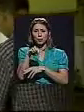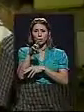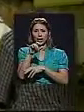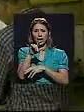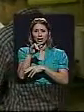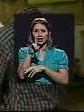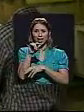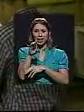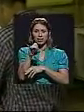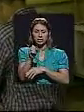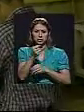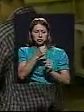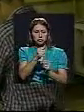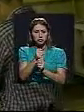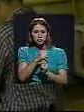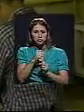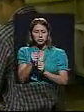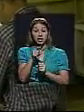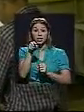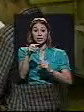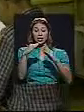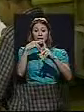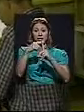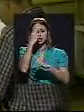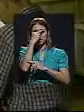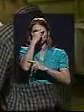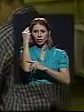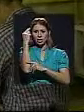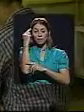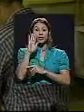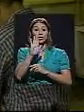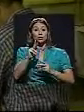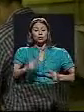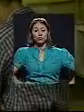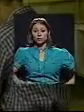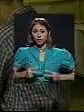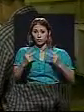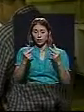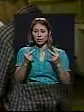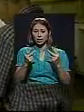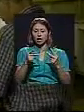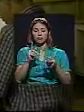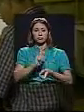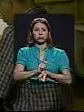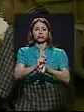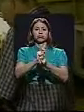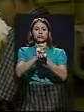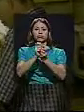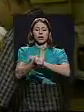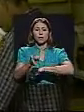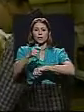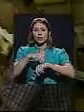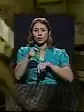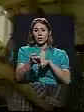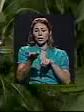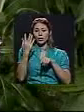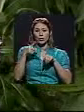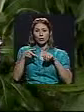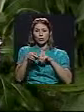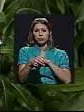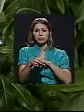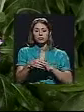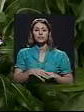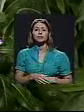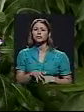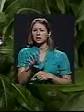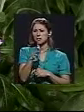la Iglesia Católica. La vida de Riguito, como lo conocen sus amistades, dio un vuelco cuando fue despedido. Como a